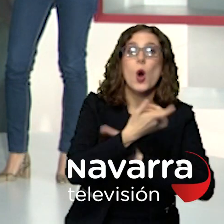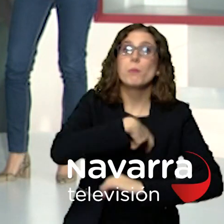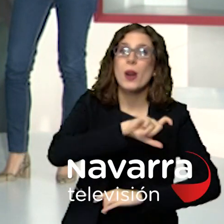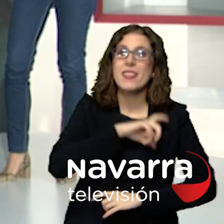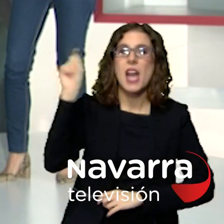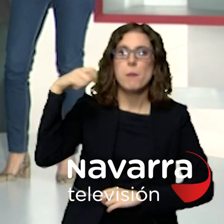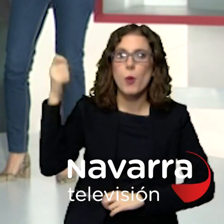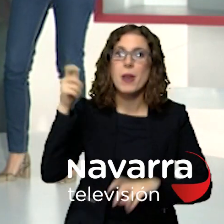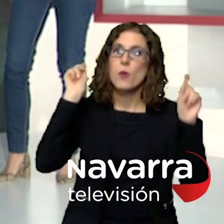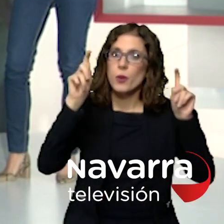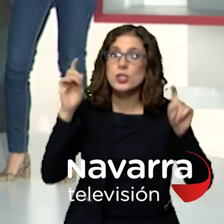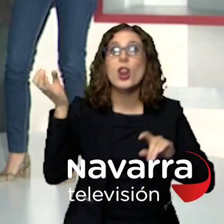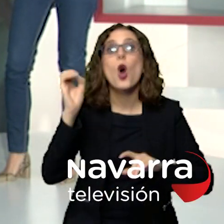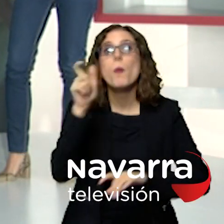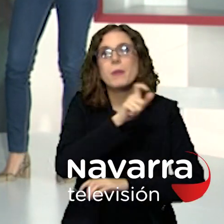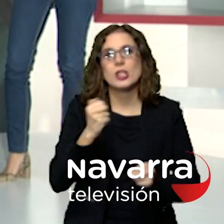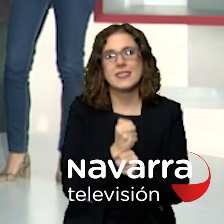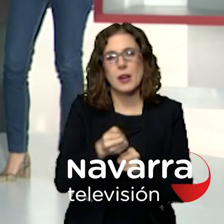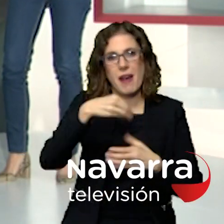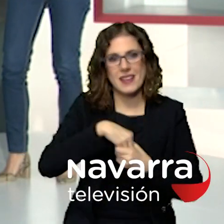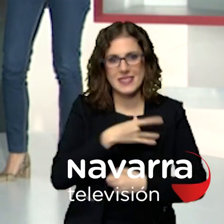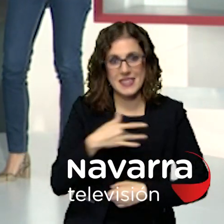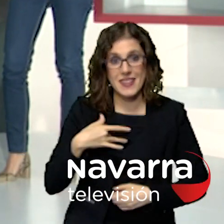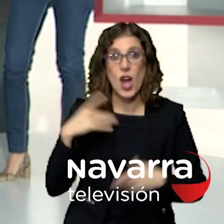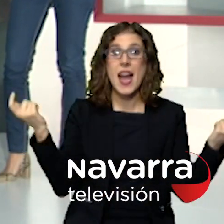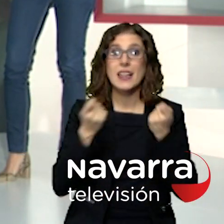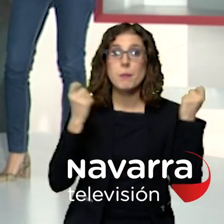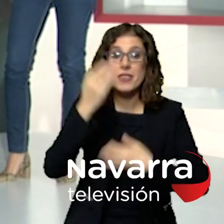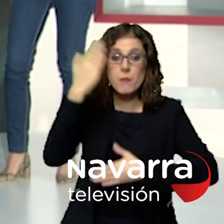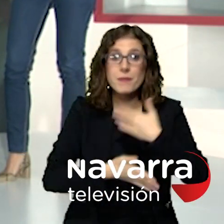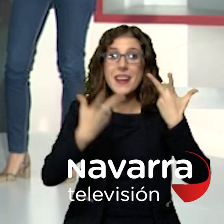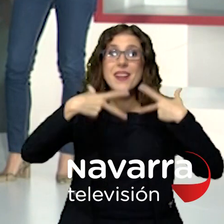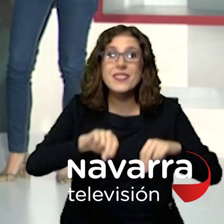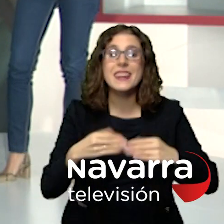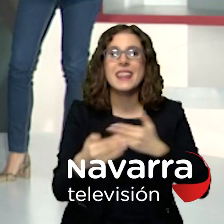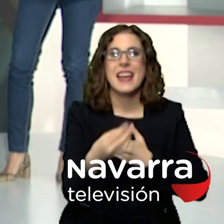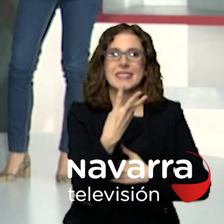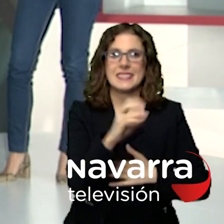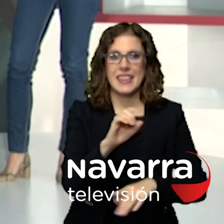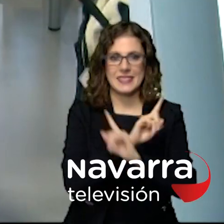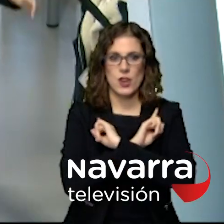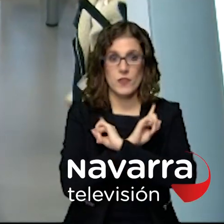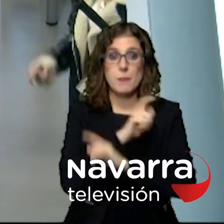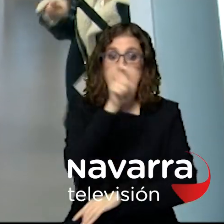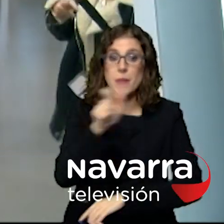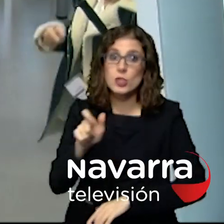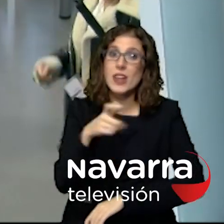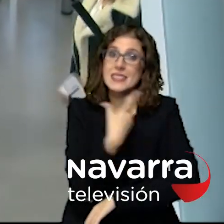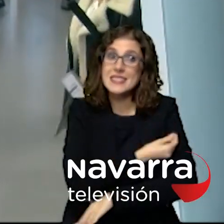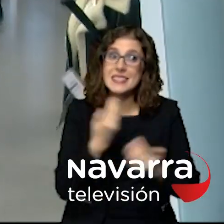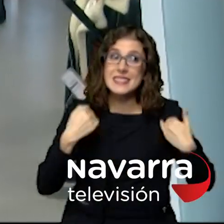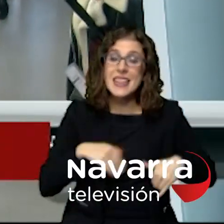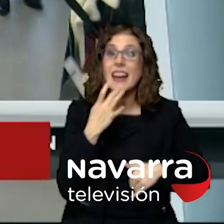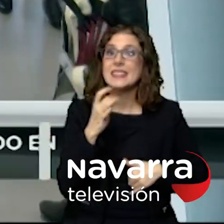personal sanitario. La campaña de vacunación termina el 30 de noviembre. Y entre las personas que se han vacunado, también la